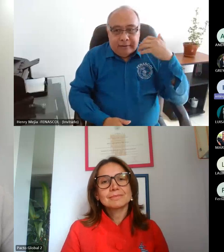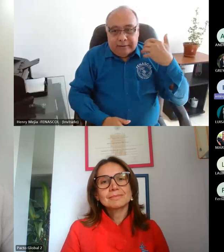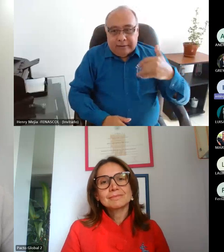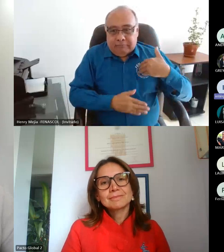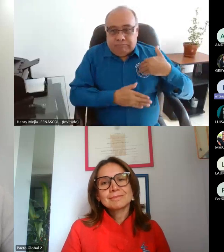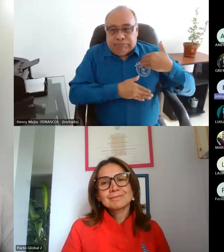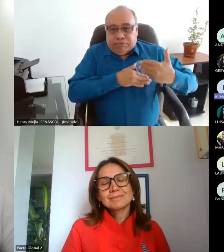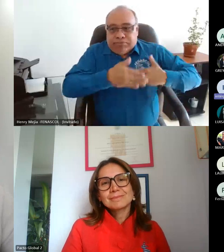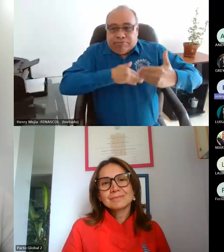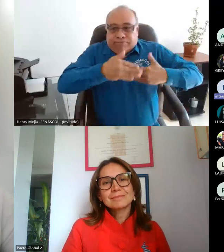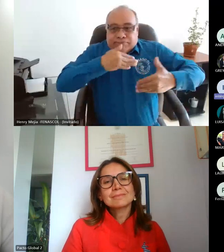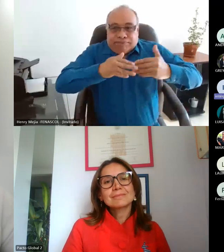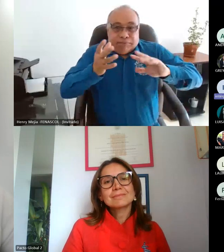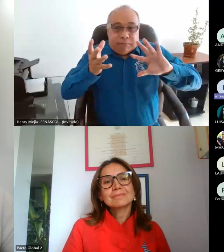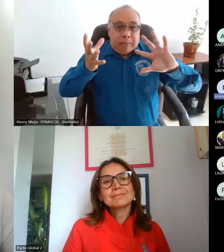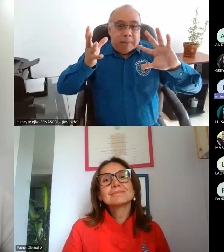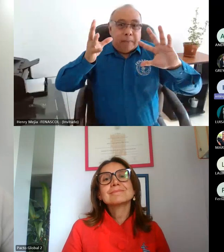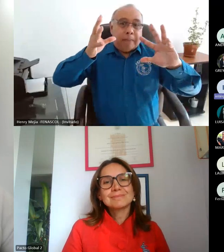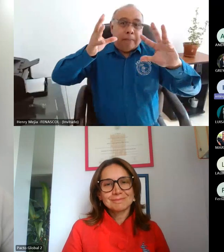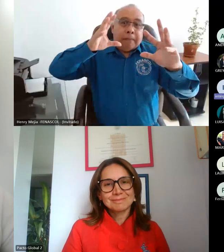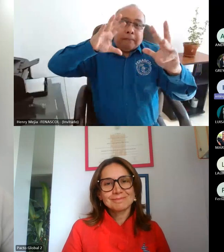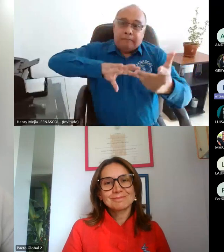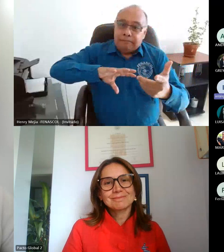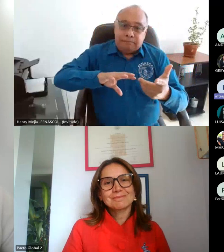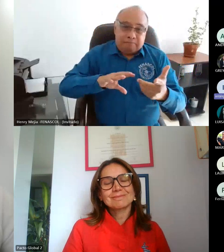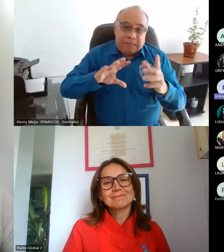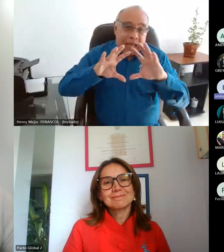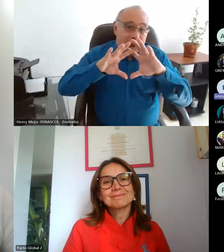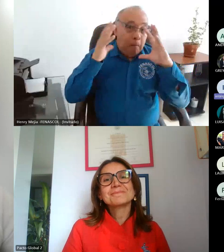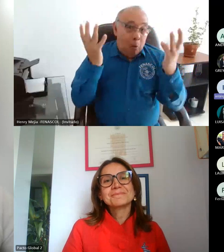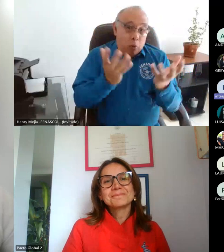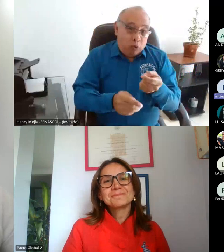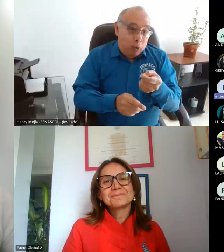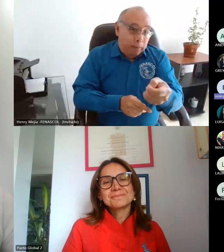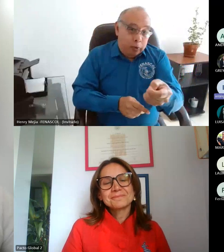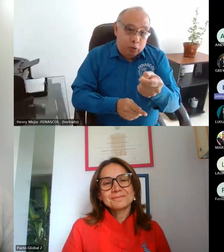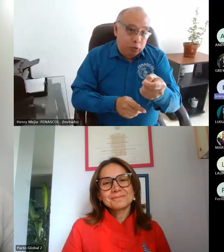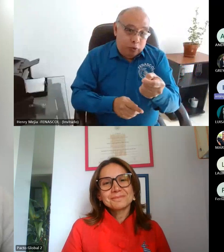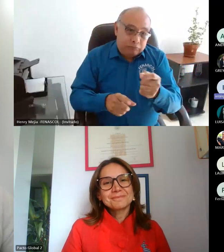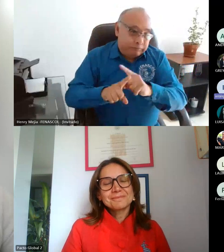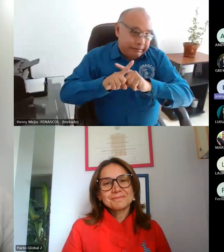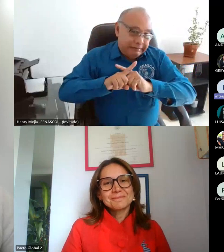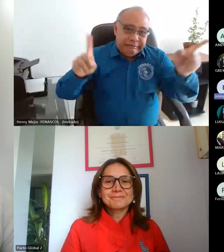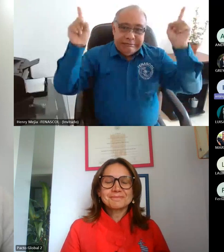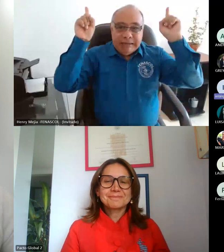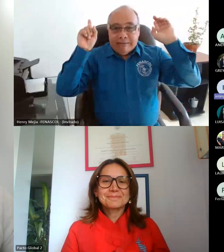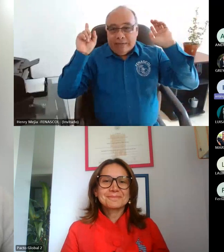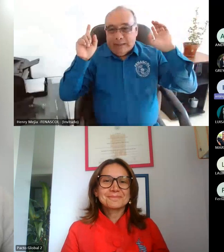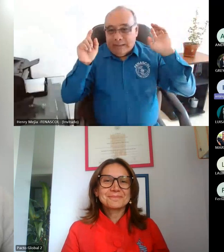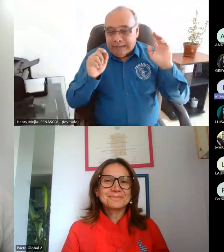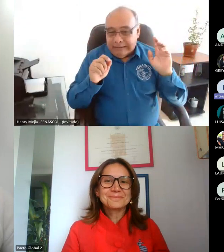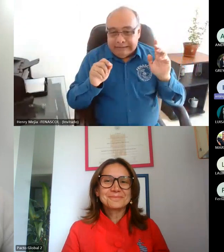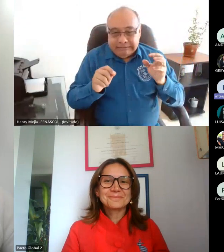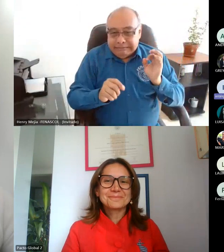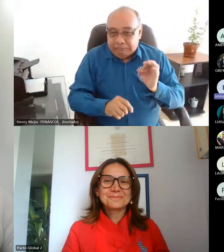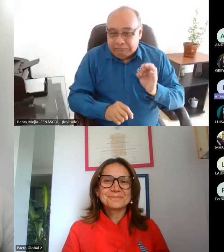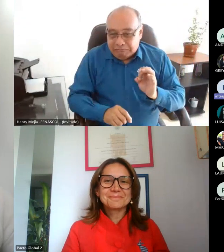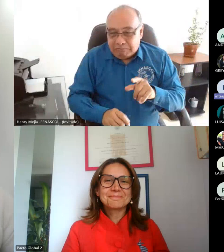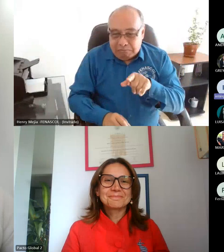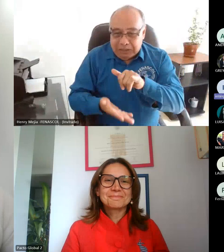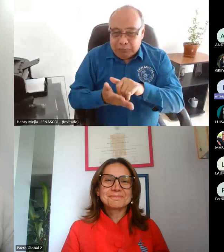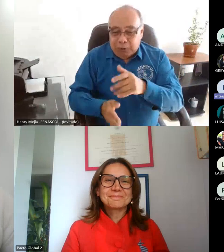eh la Inteligencia artificial la ia Sí y Avanza en pasos agigantados creo